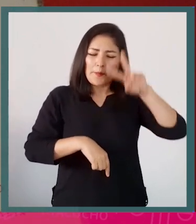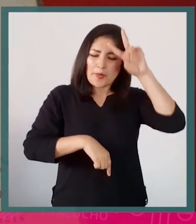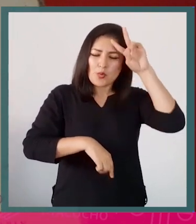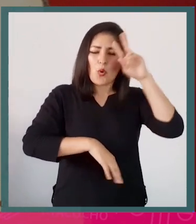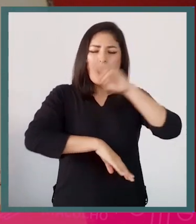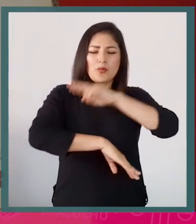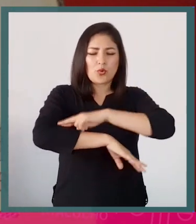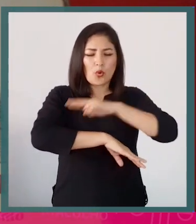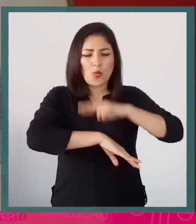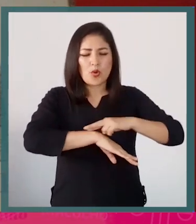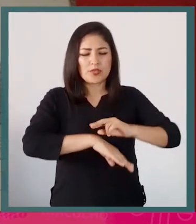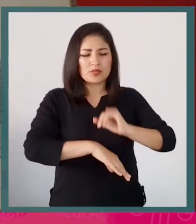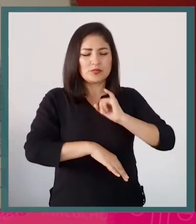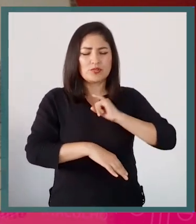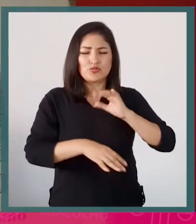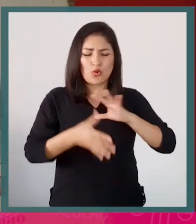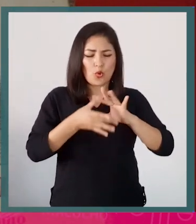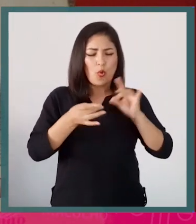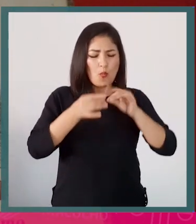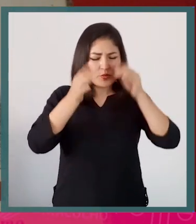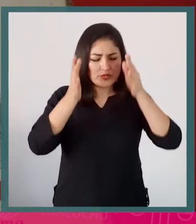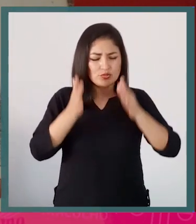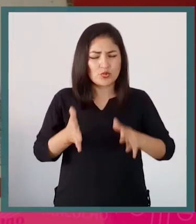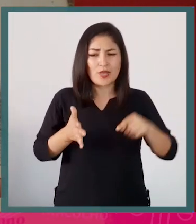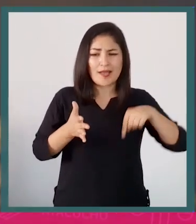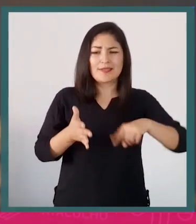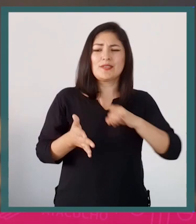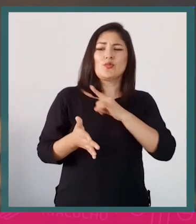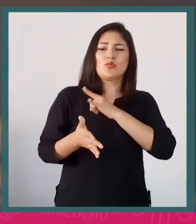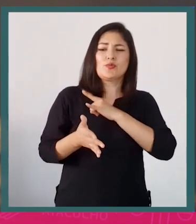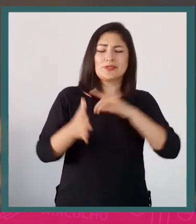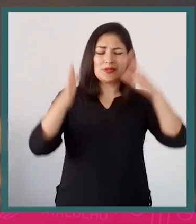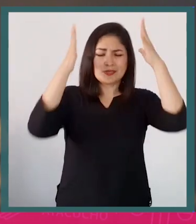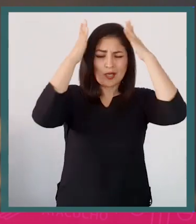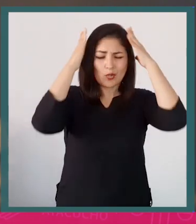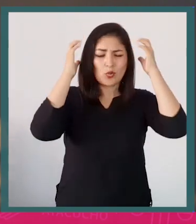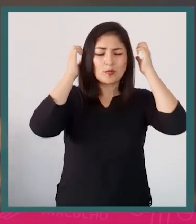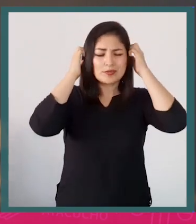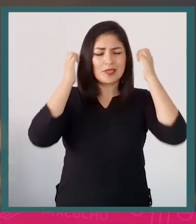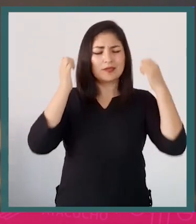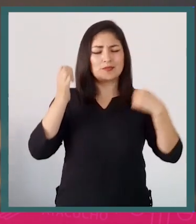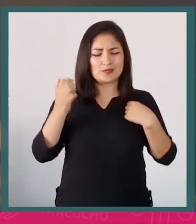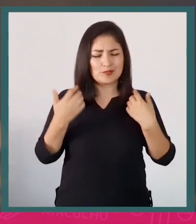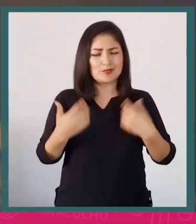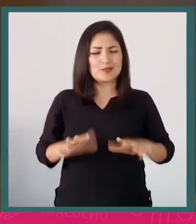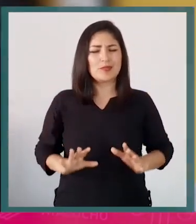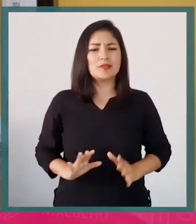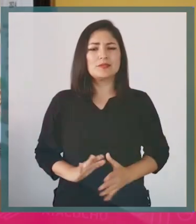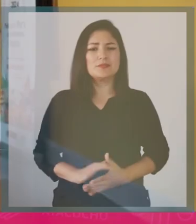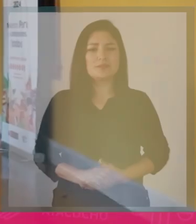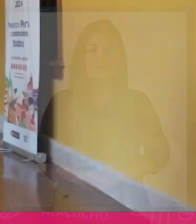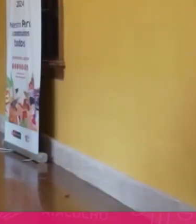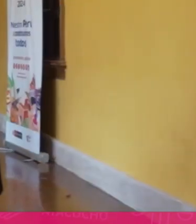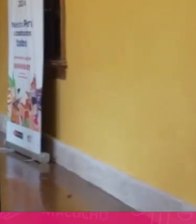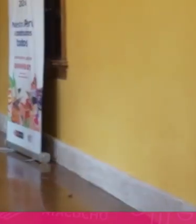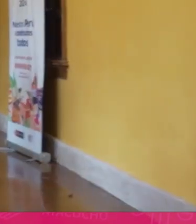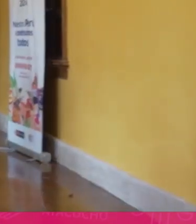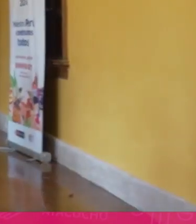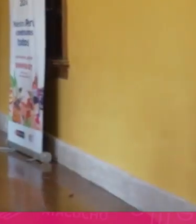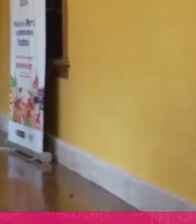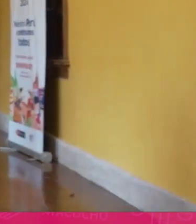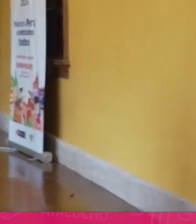identidad regional. Es un orgullo para nosotros ser historiadores y haber salido de la Universidad Nacional Jorge Basadre Groman.